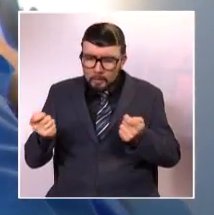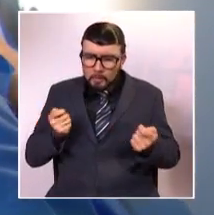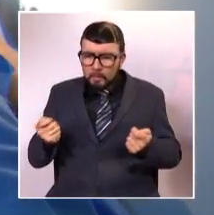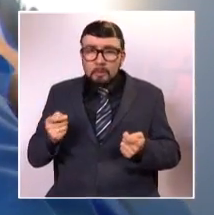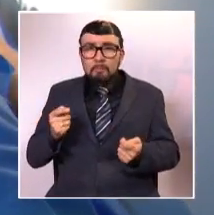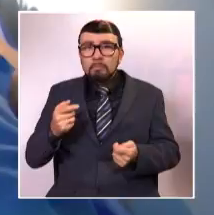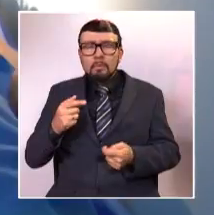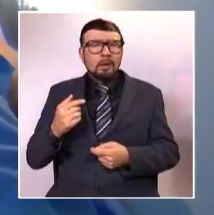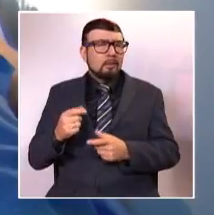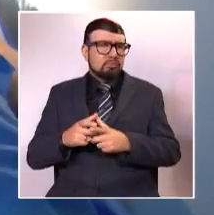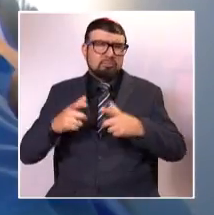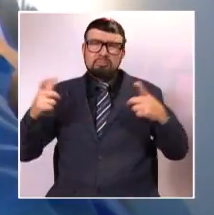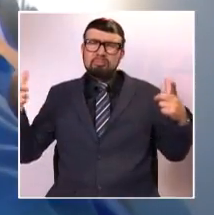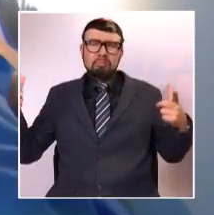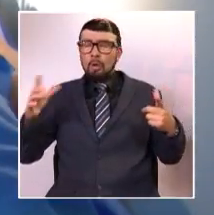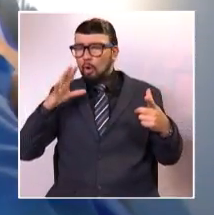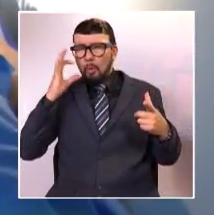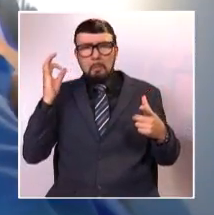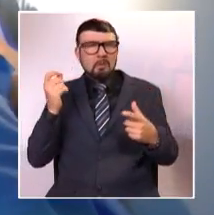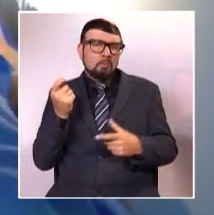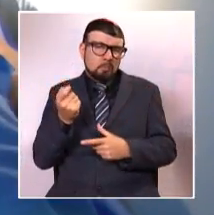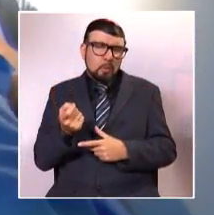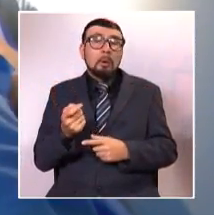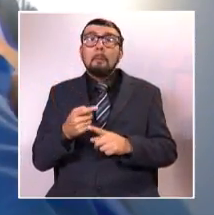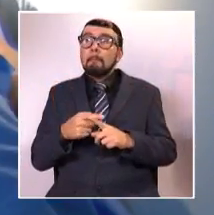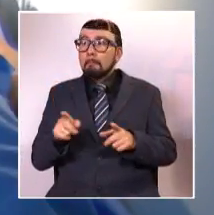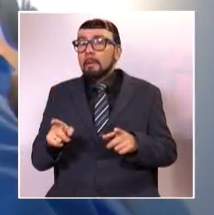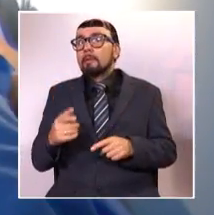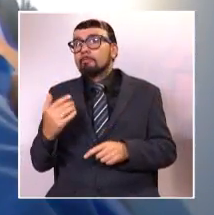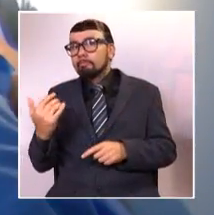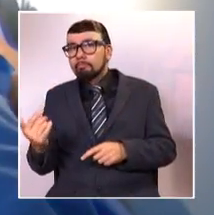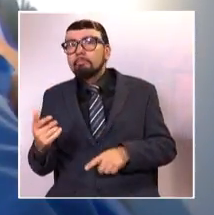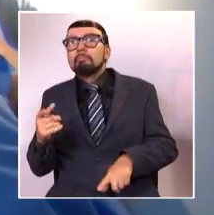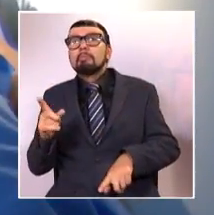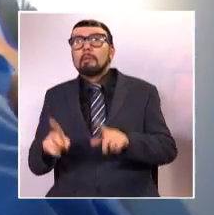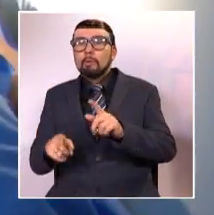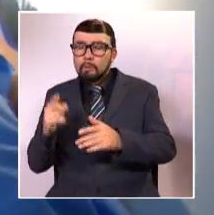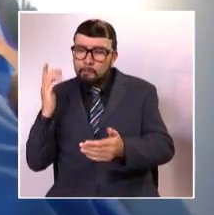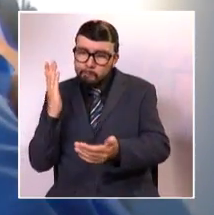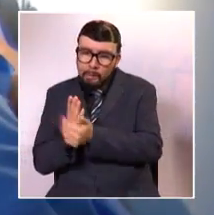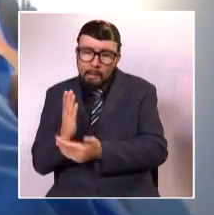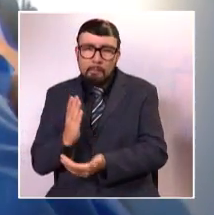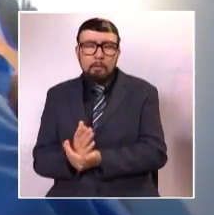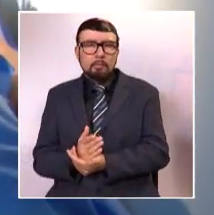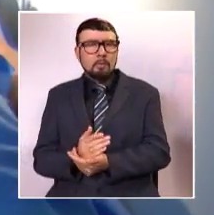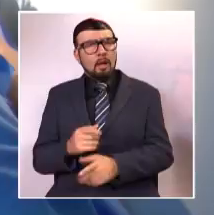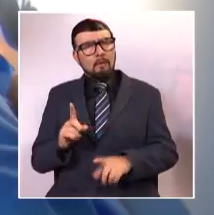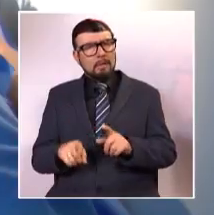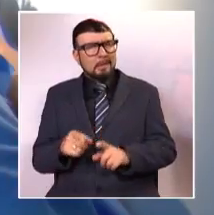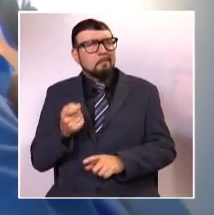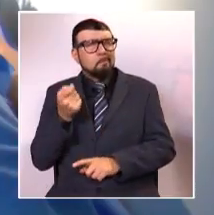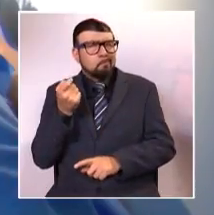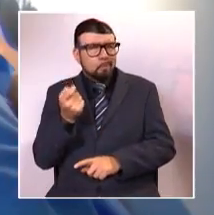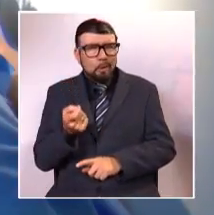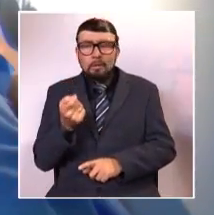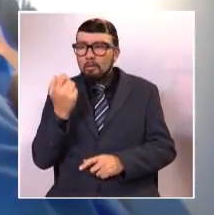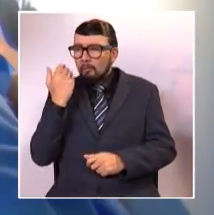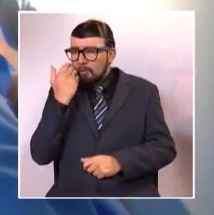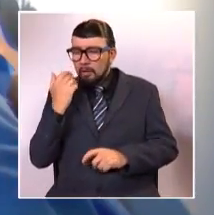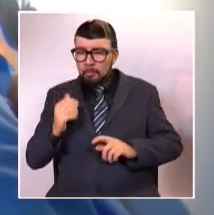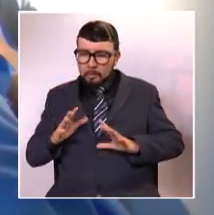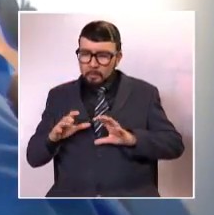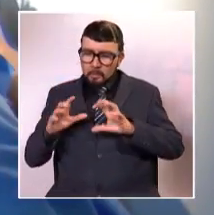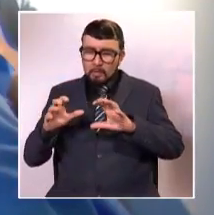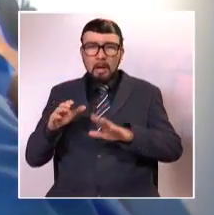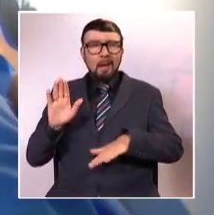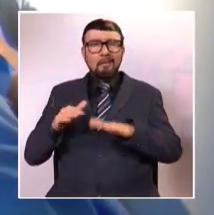pues no lo tenemos muy en cuenta, porque como no es tan frecuente, es más bien algo raro de encontrar, entonces no le prestamos